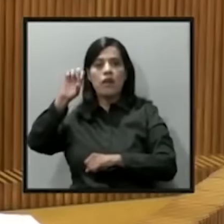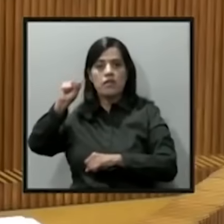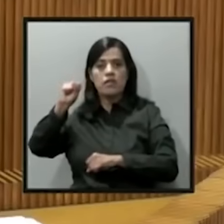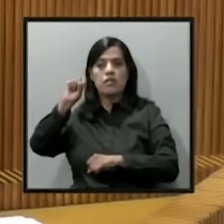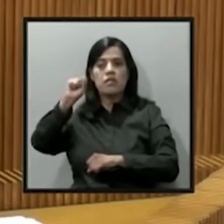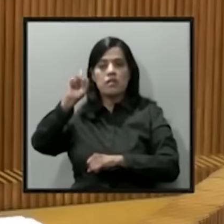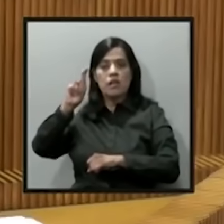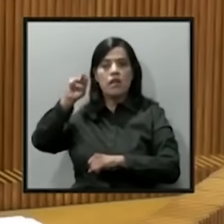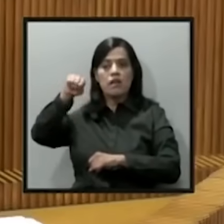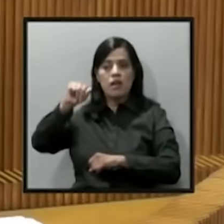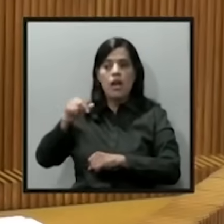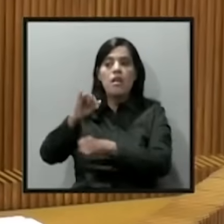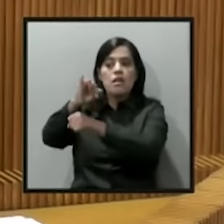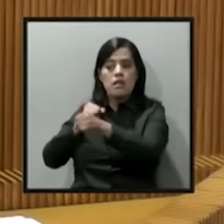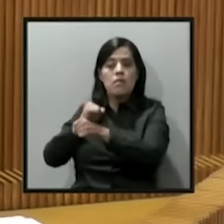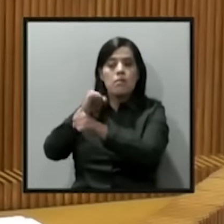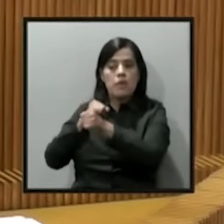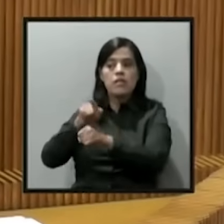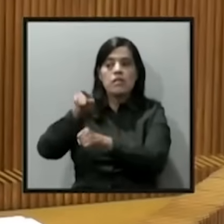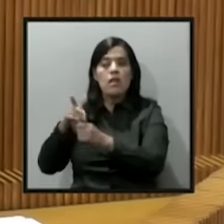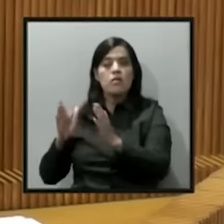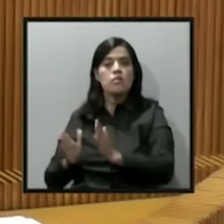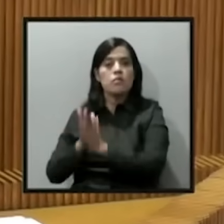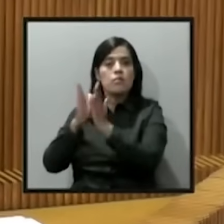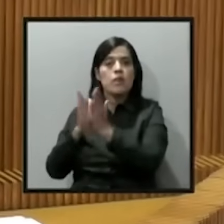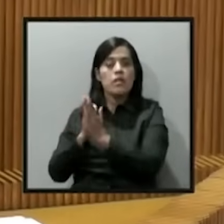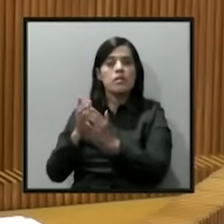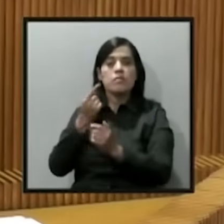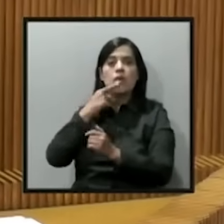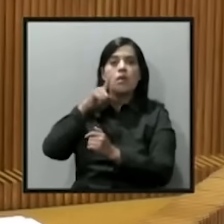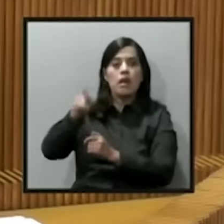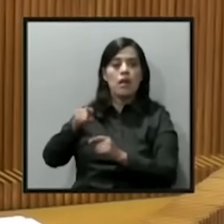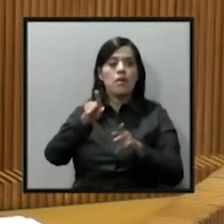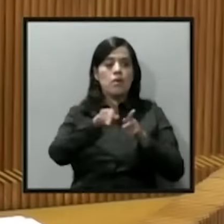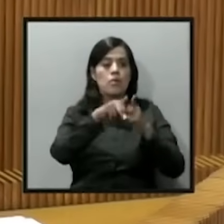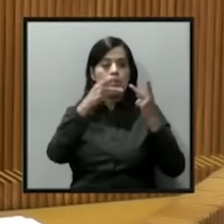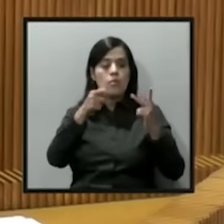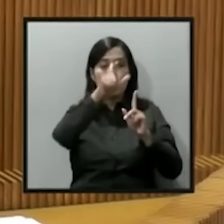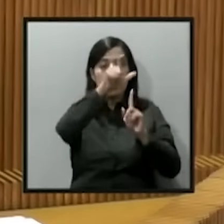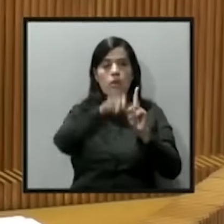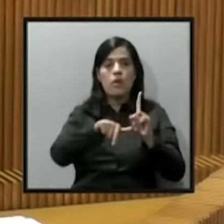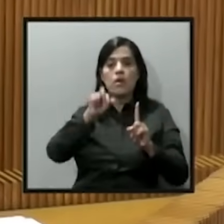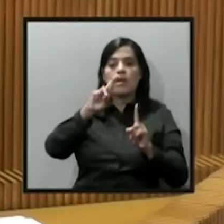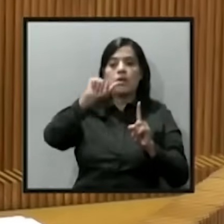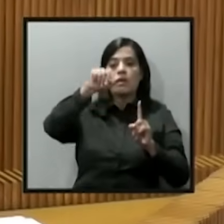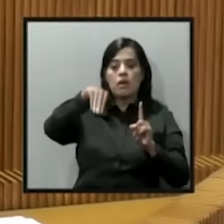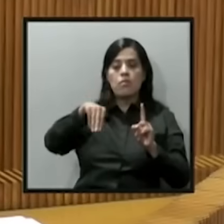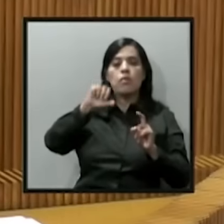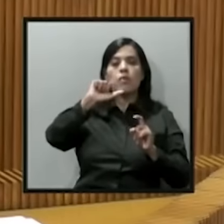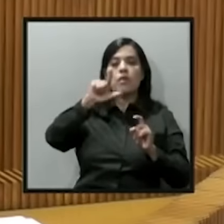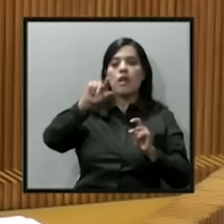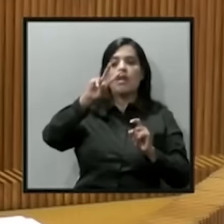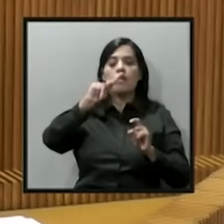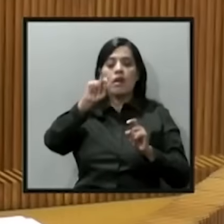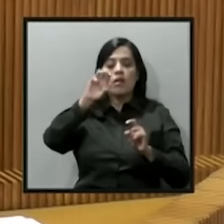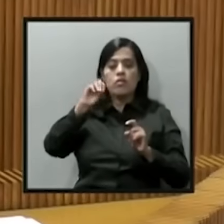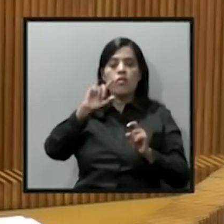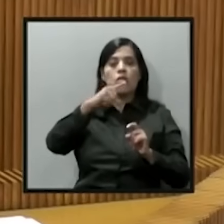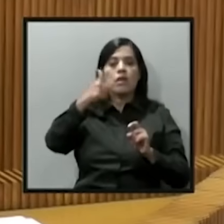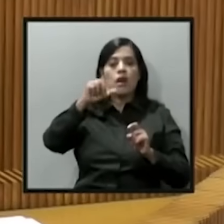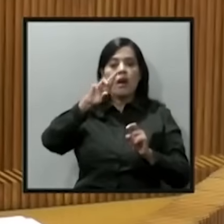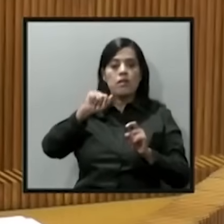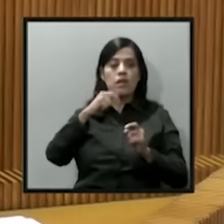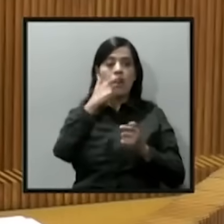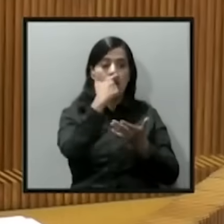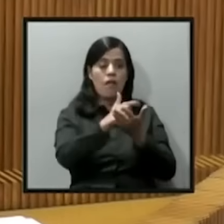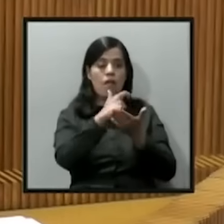una investigación por su participación en los hechos denunciados por el periodista Ramón Alberto Garza de presuntas amenazas